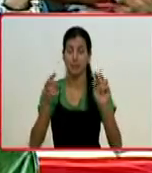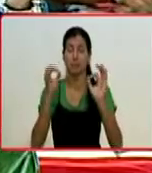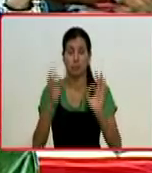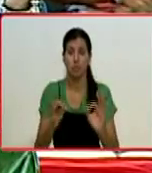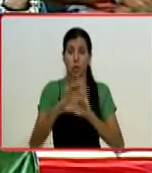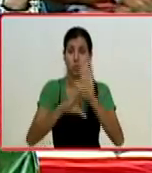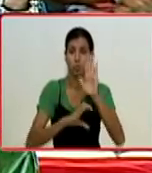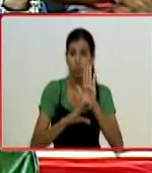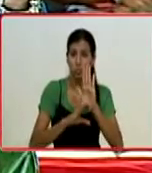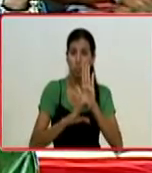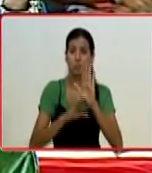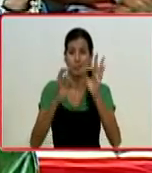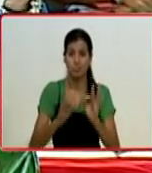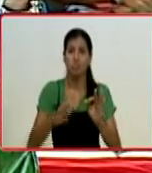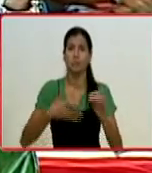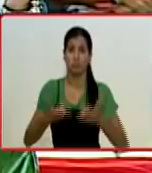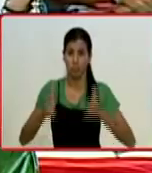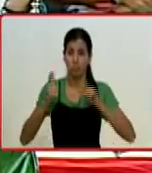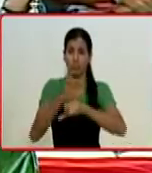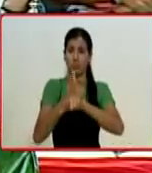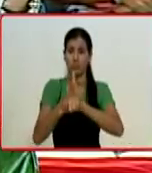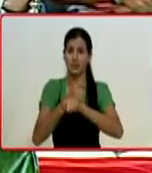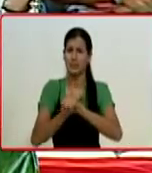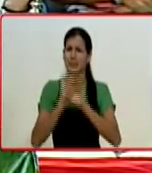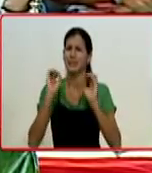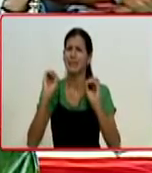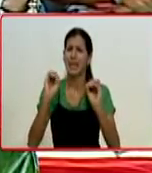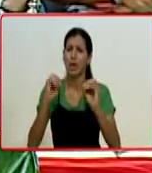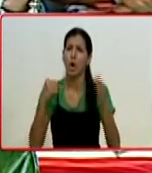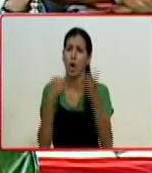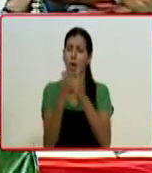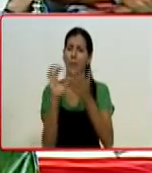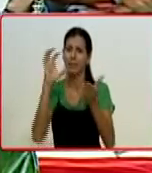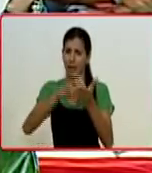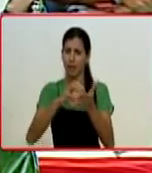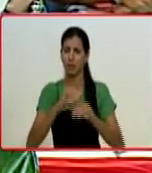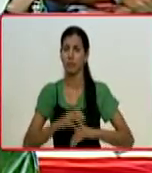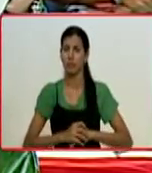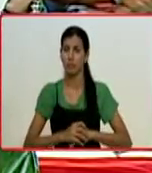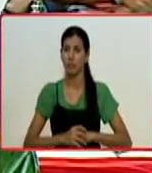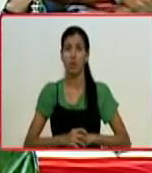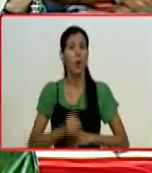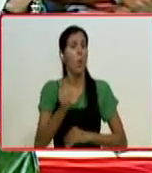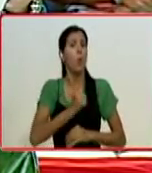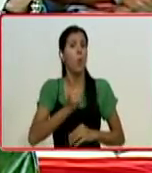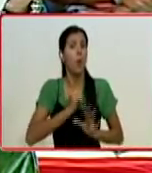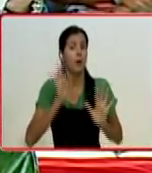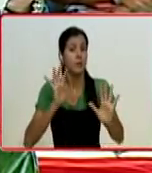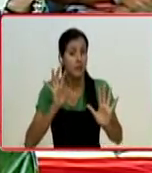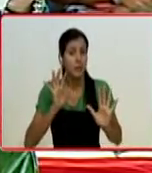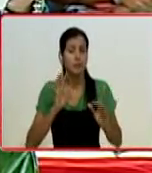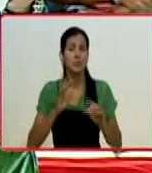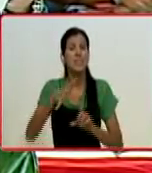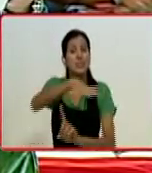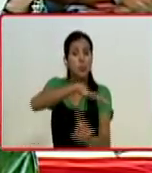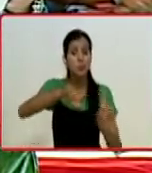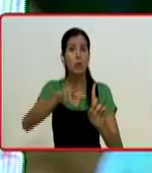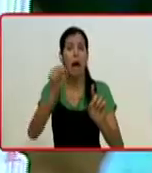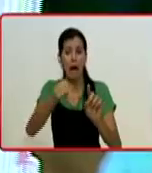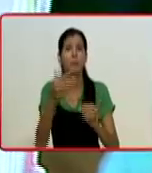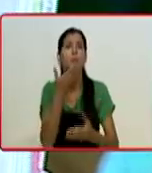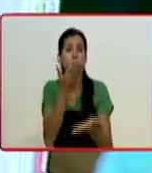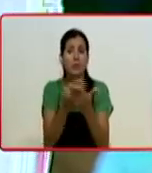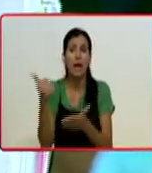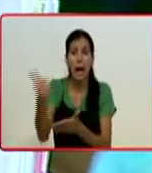gobernabilidad, la derrota de cualquier intento de golpe, en todos los escenarios. Aquí está la propuesta de las comunas, los consejos comunales,